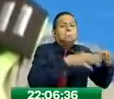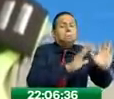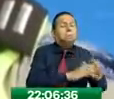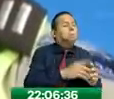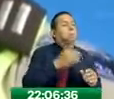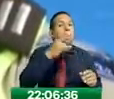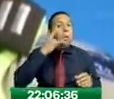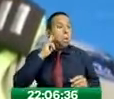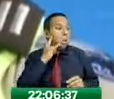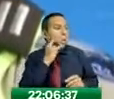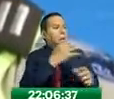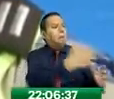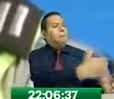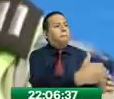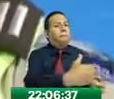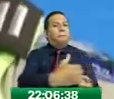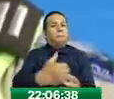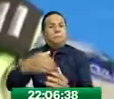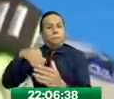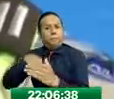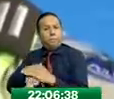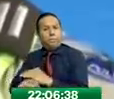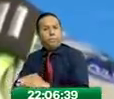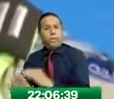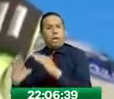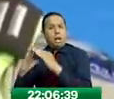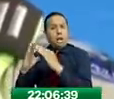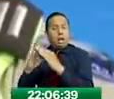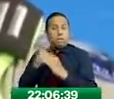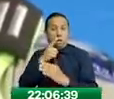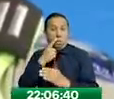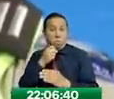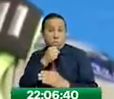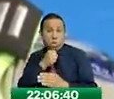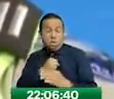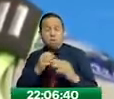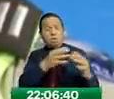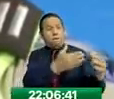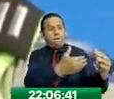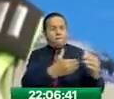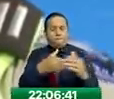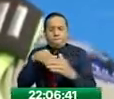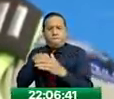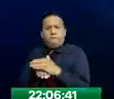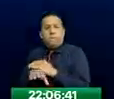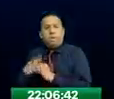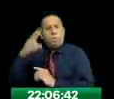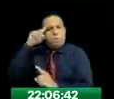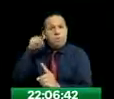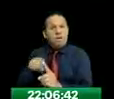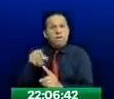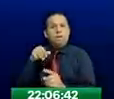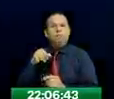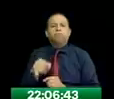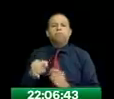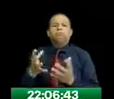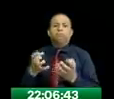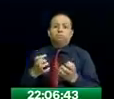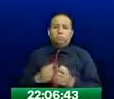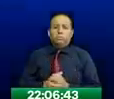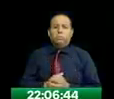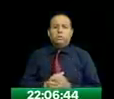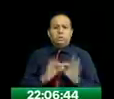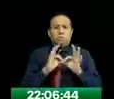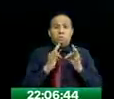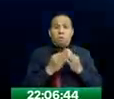encontraban, ingresándole en el inmueble con intenciones de abusar de ella. La familia de la menor no